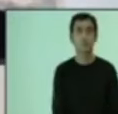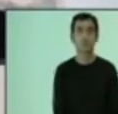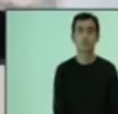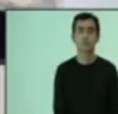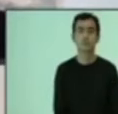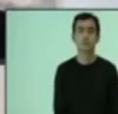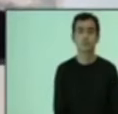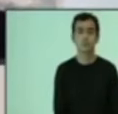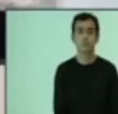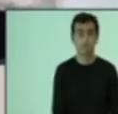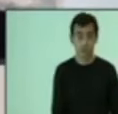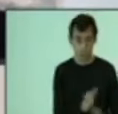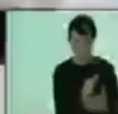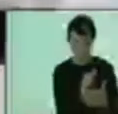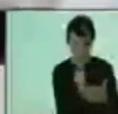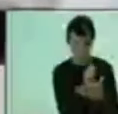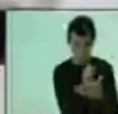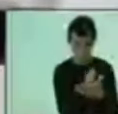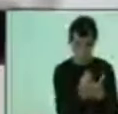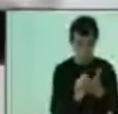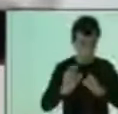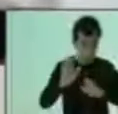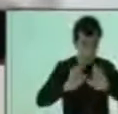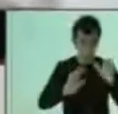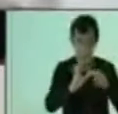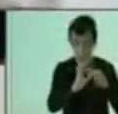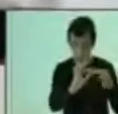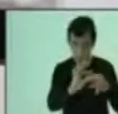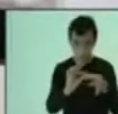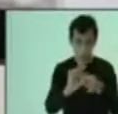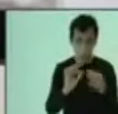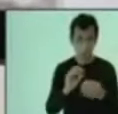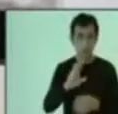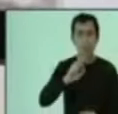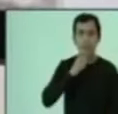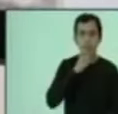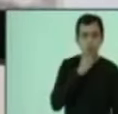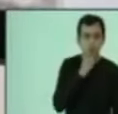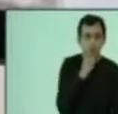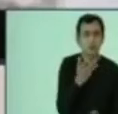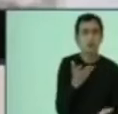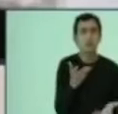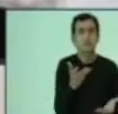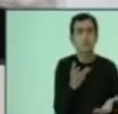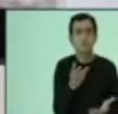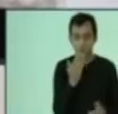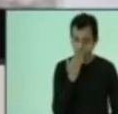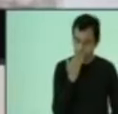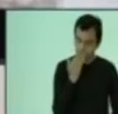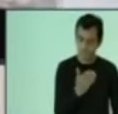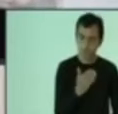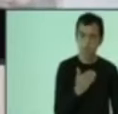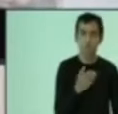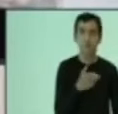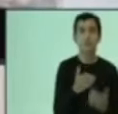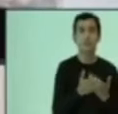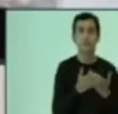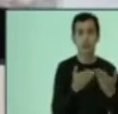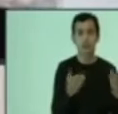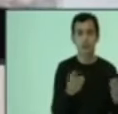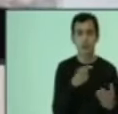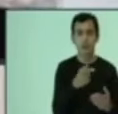¿Algún otro candidato que desea hacer uso de su tiempo de 30 segundos? Bien. Escuchamos ahora